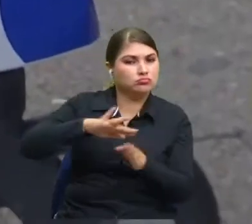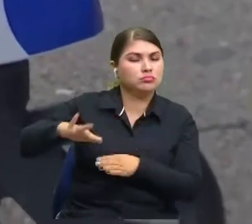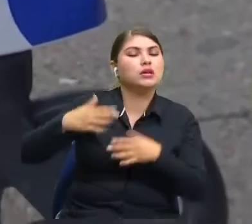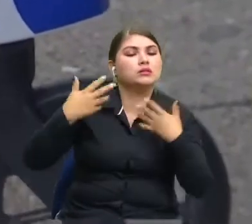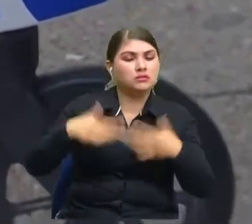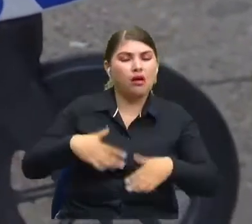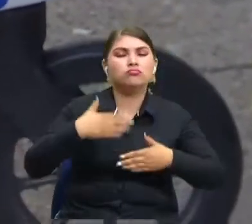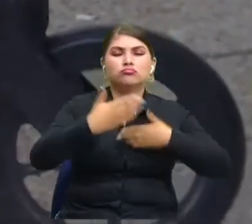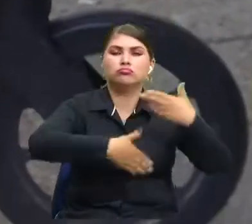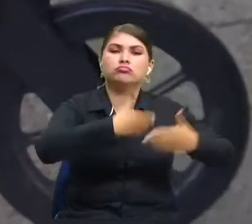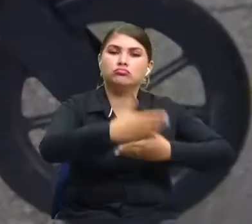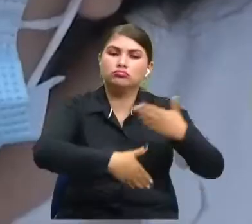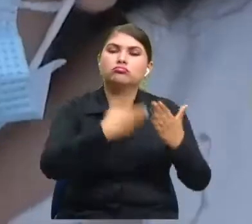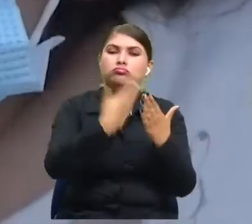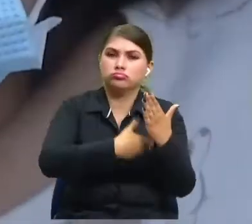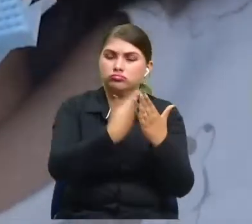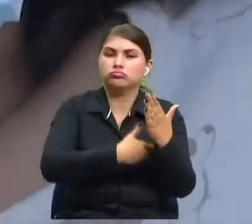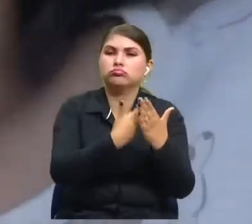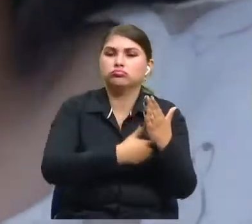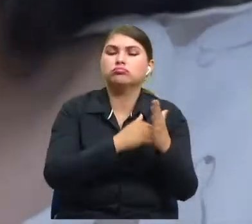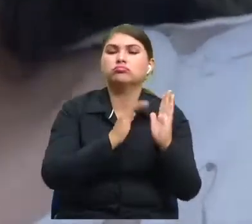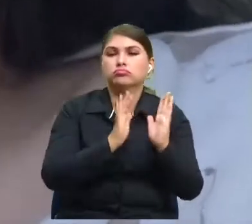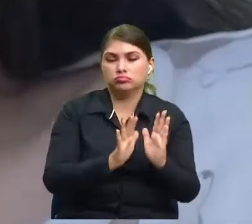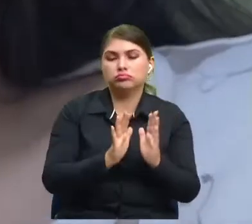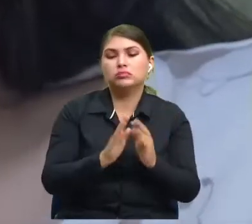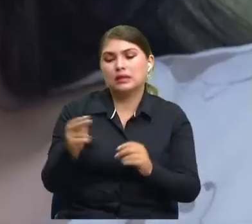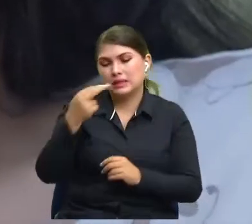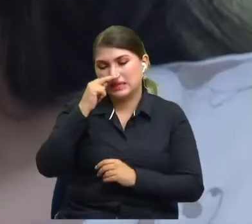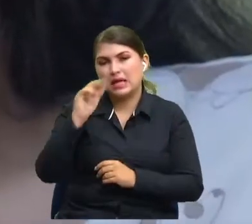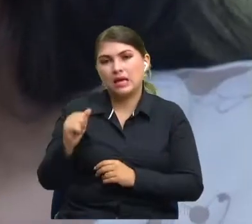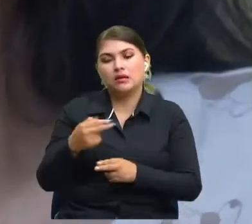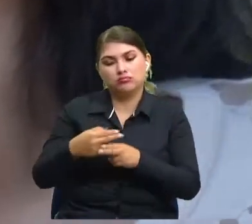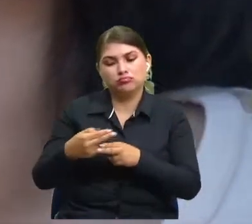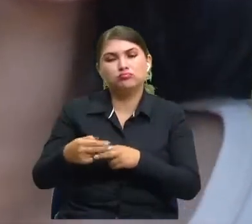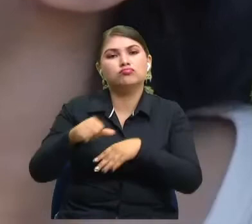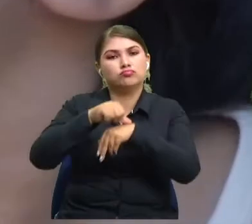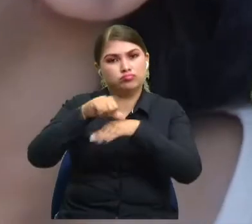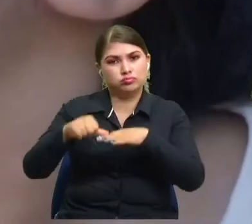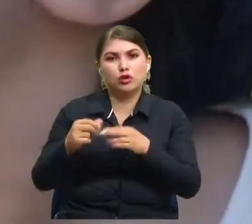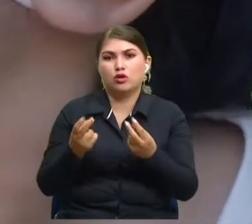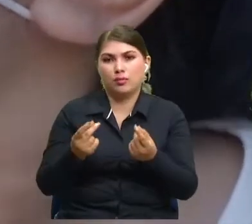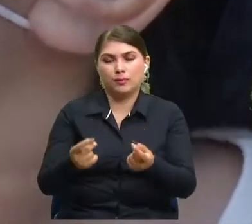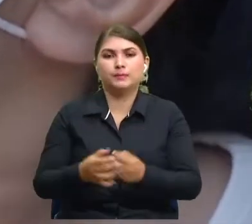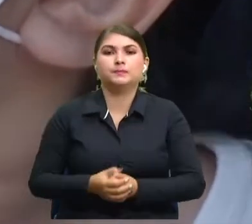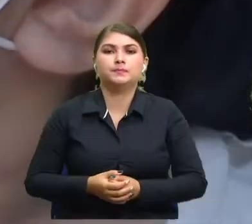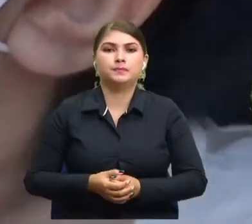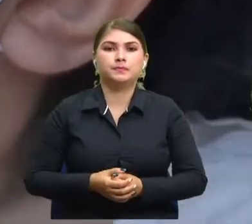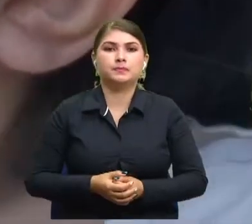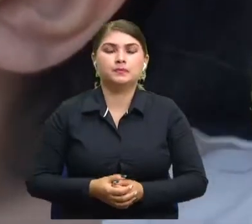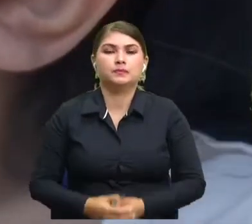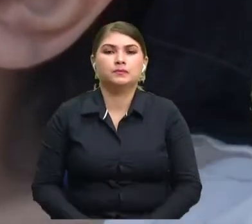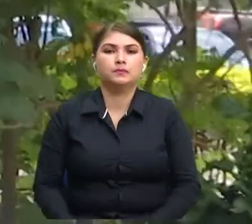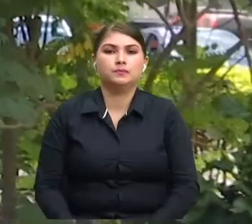ya están realizando los trámites respectivos para que la niña sea intervenida lo más pronto posible.